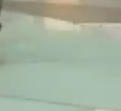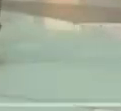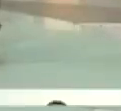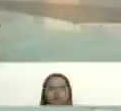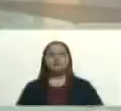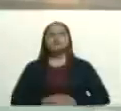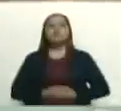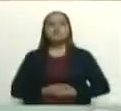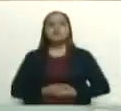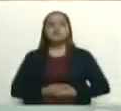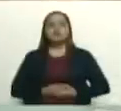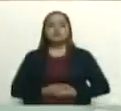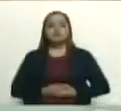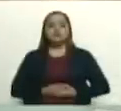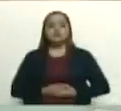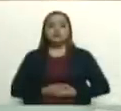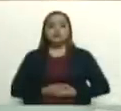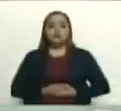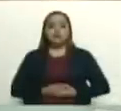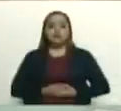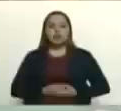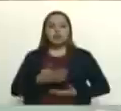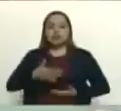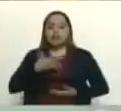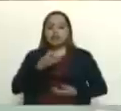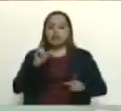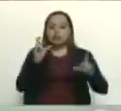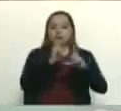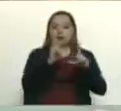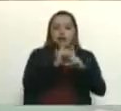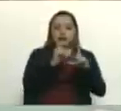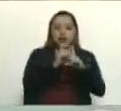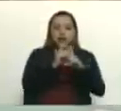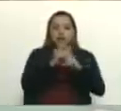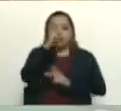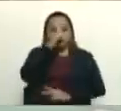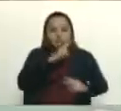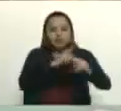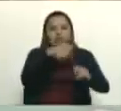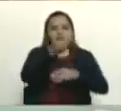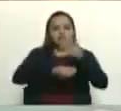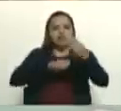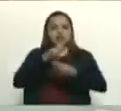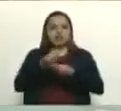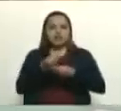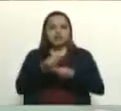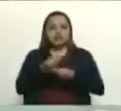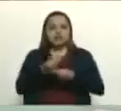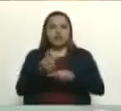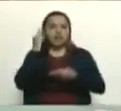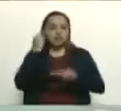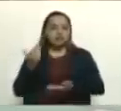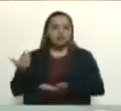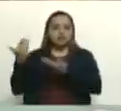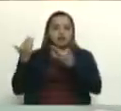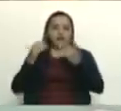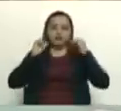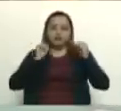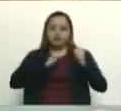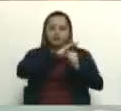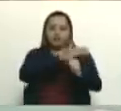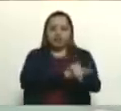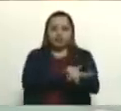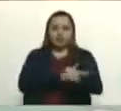de Educación Universitaria. Sentidas palabras claras, sentido homenaje que se realiza a esta mujer luchadora, guerrera. Creo